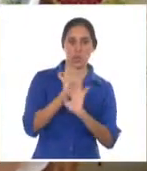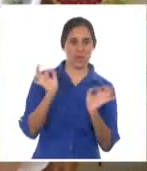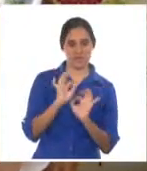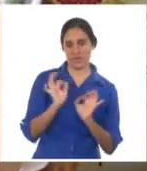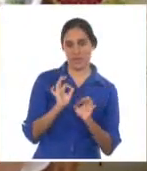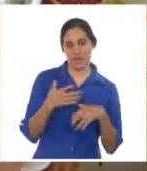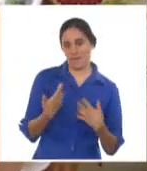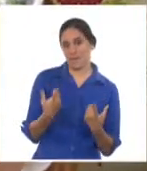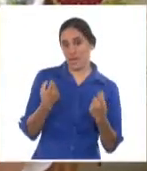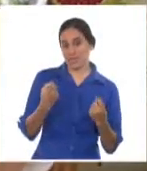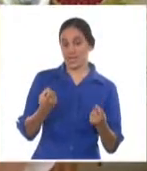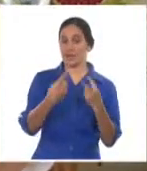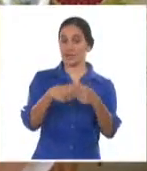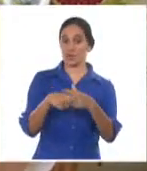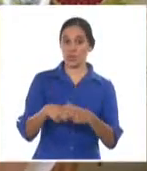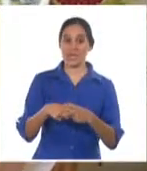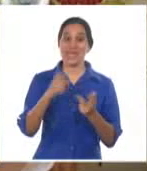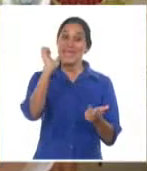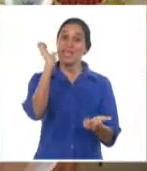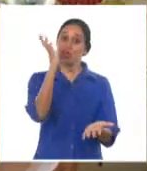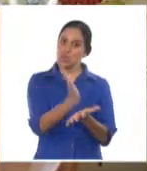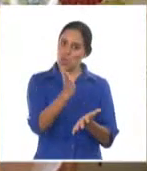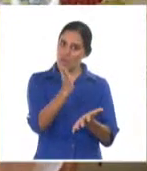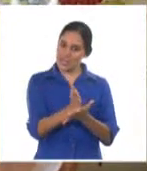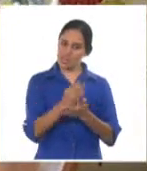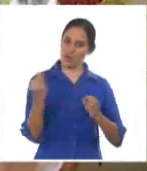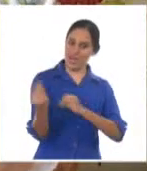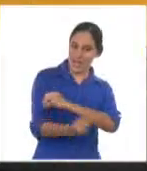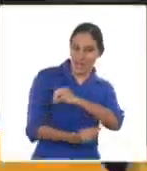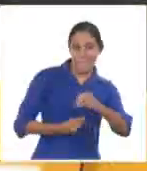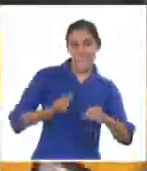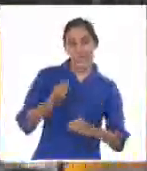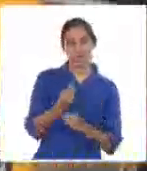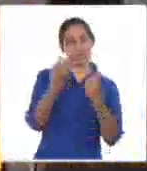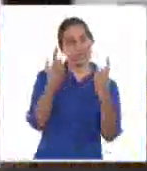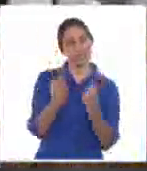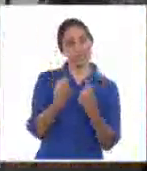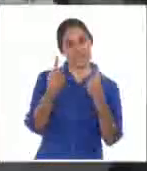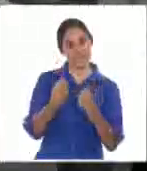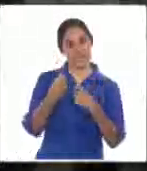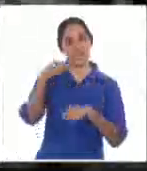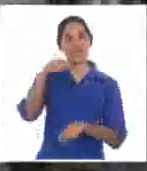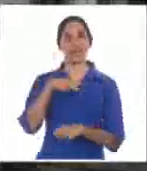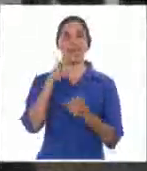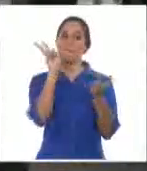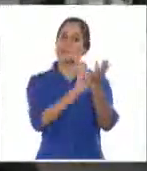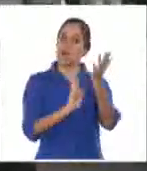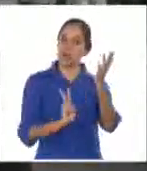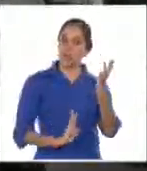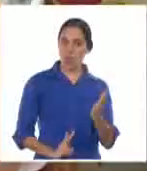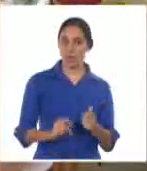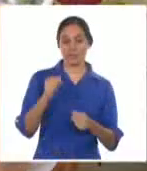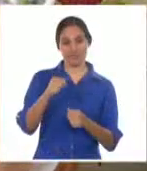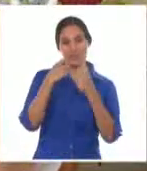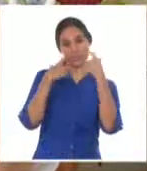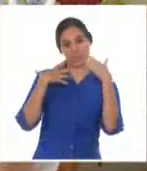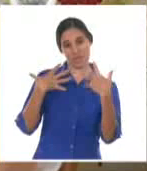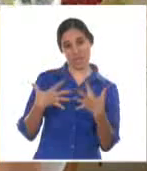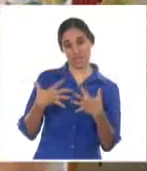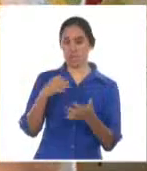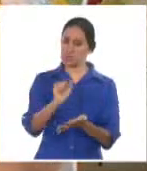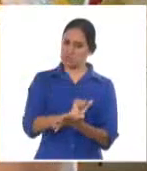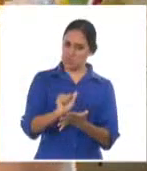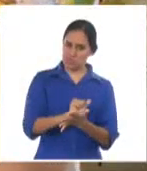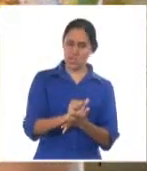transformar la educación que socializa en los valores patriarcales. Los servicios existen, pero